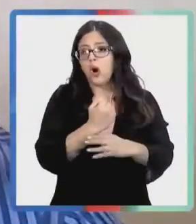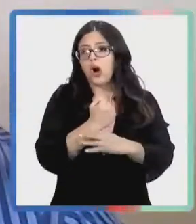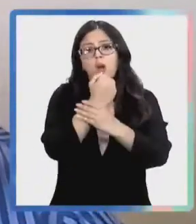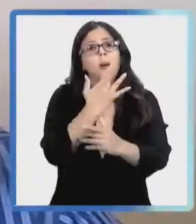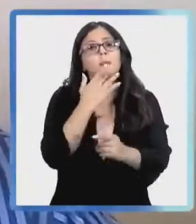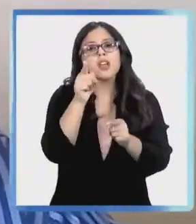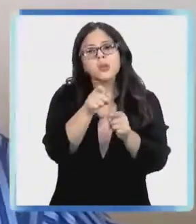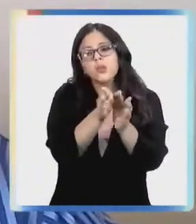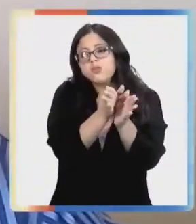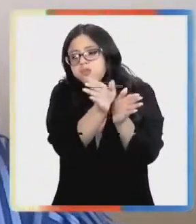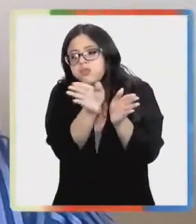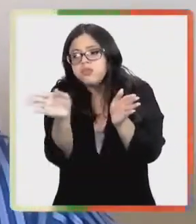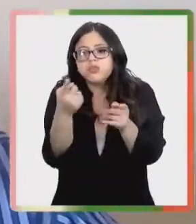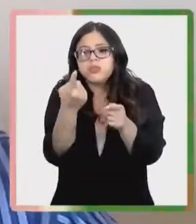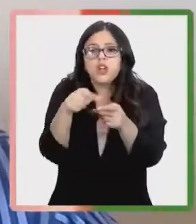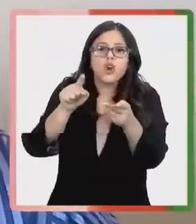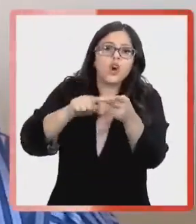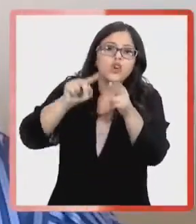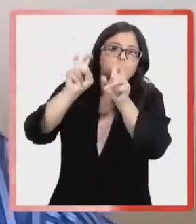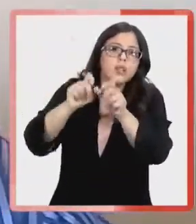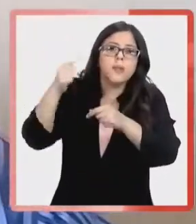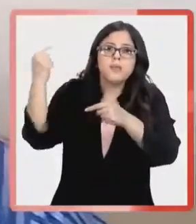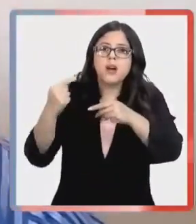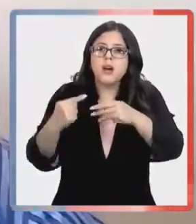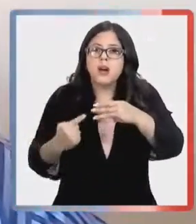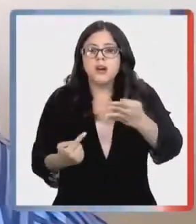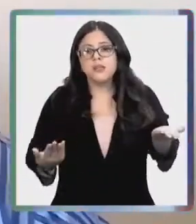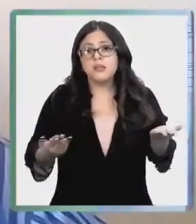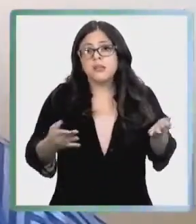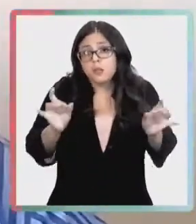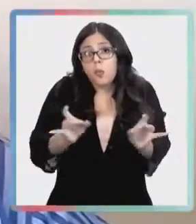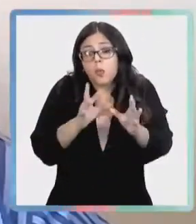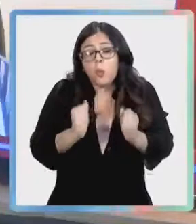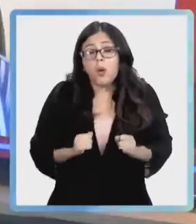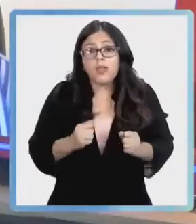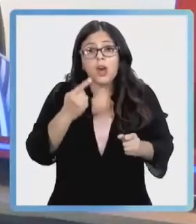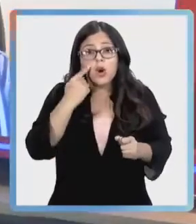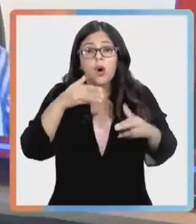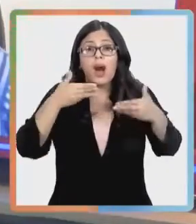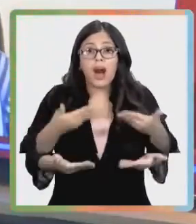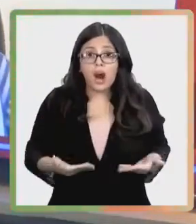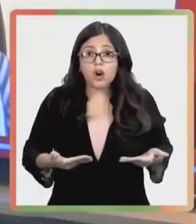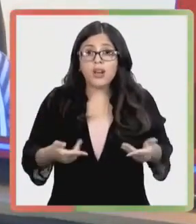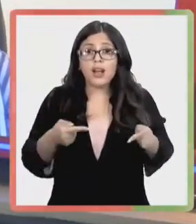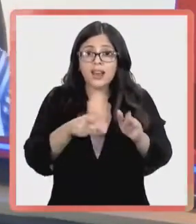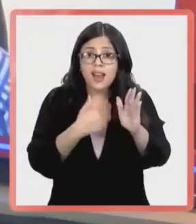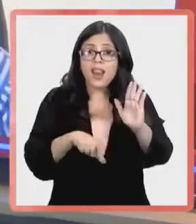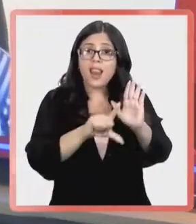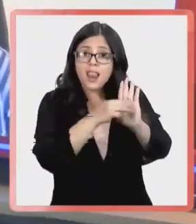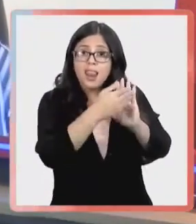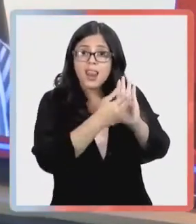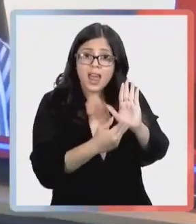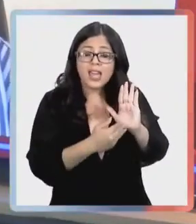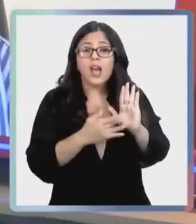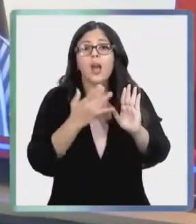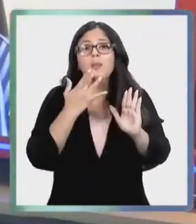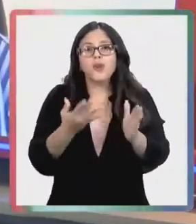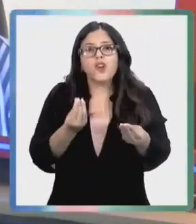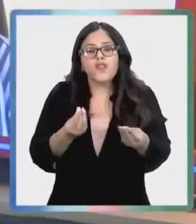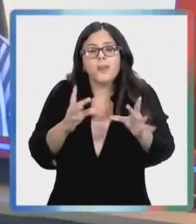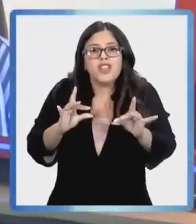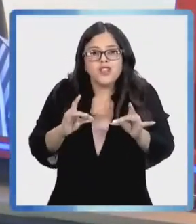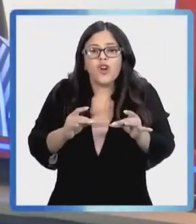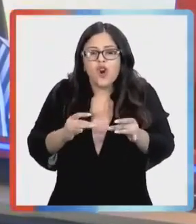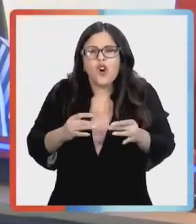usted ya está en otra cosa, que nadie la ha validado. Estas son las cosas que han ocurrido. Ahora, en esta ley, porque produce dolor